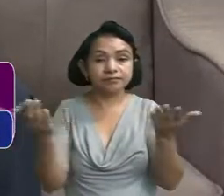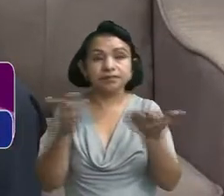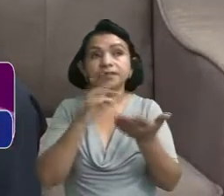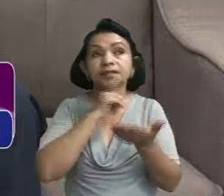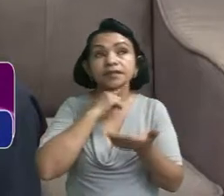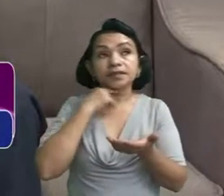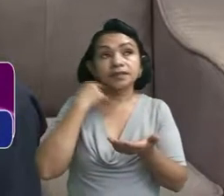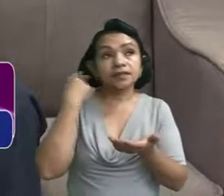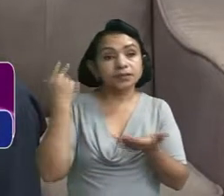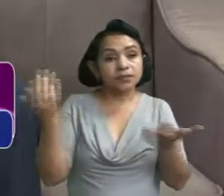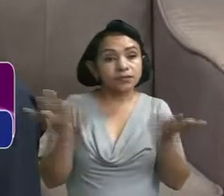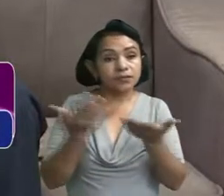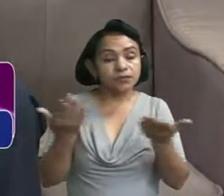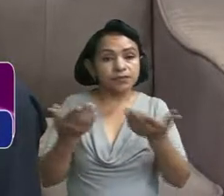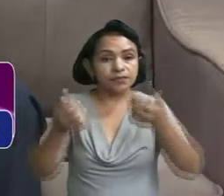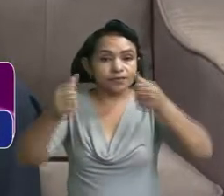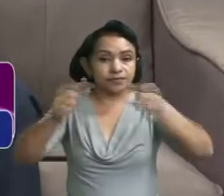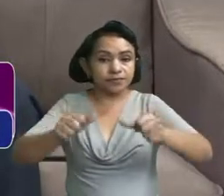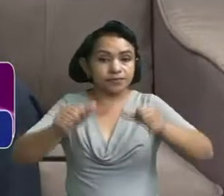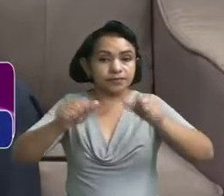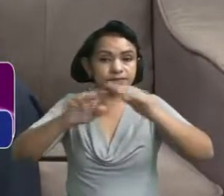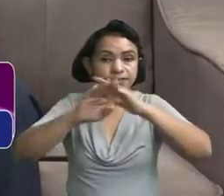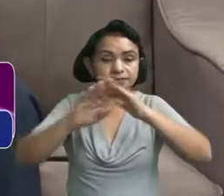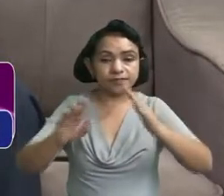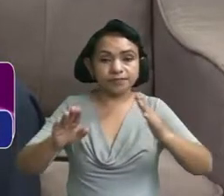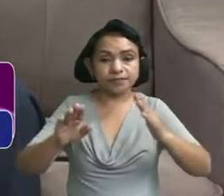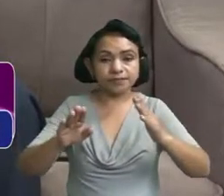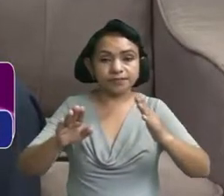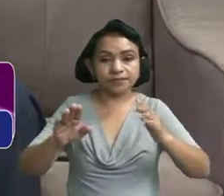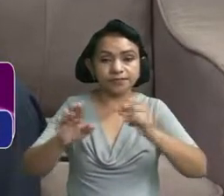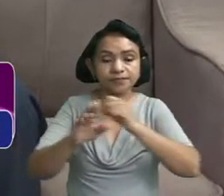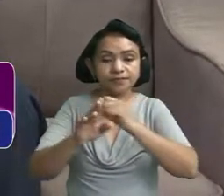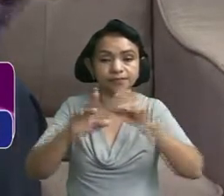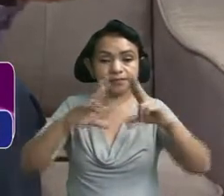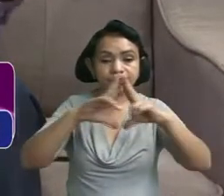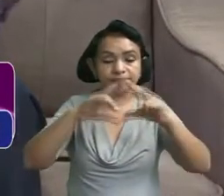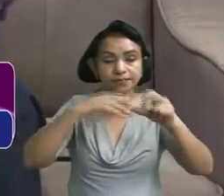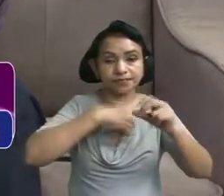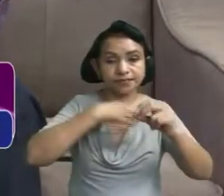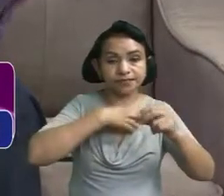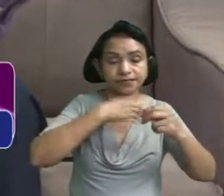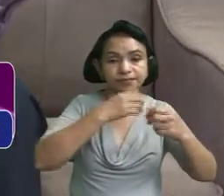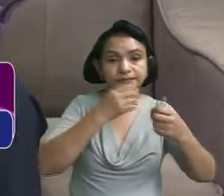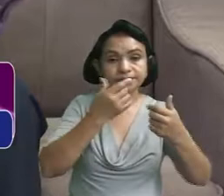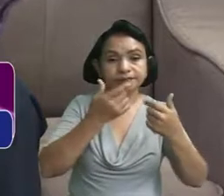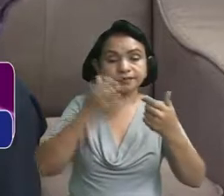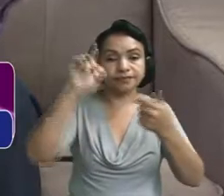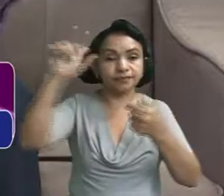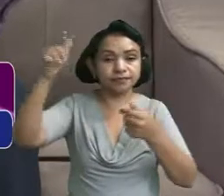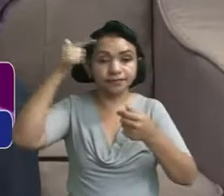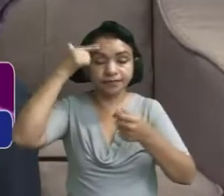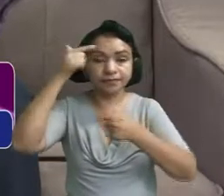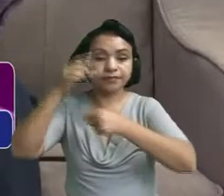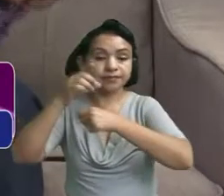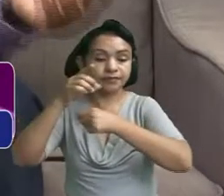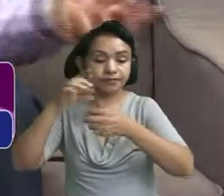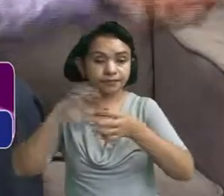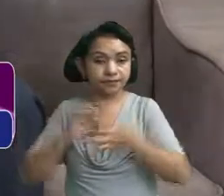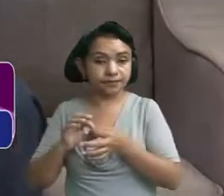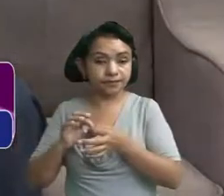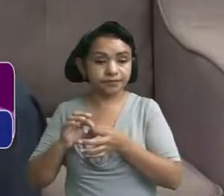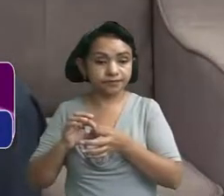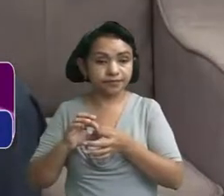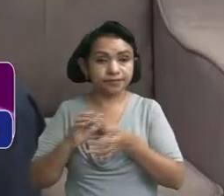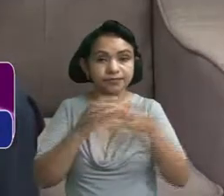se ha establecido como una negociación entre los patriotas nicaragüenses representando al gobierno de Reconciliación y Unidad Nacional